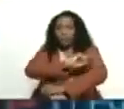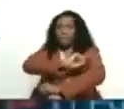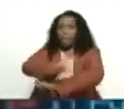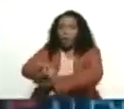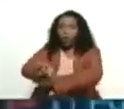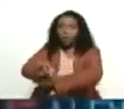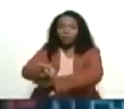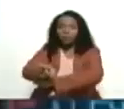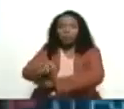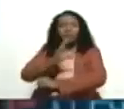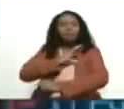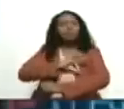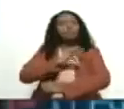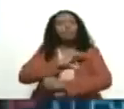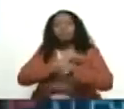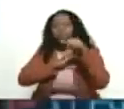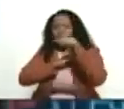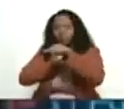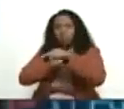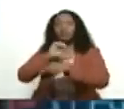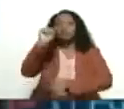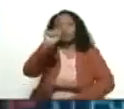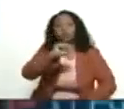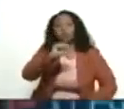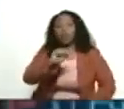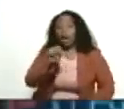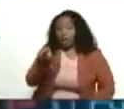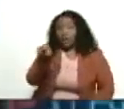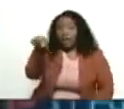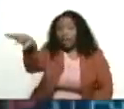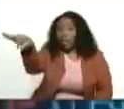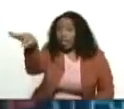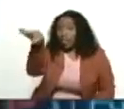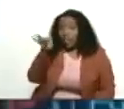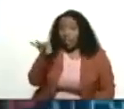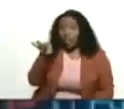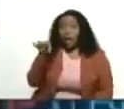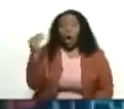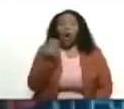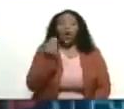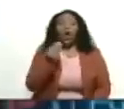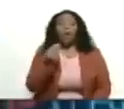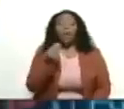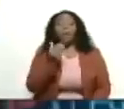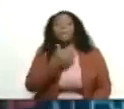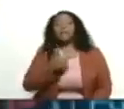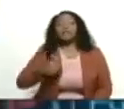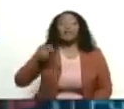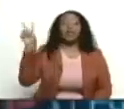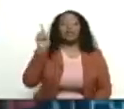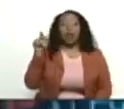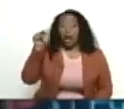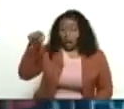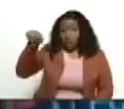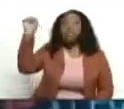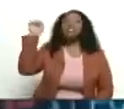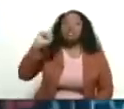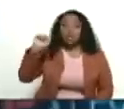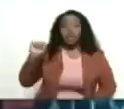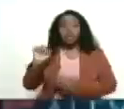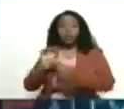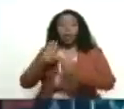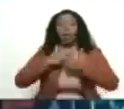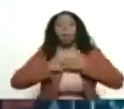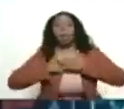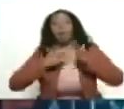a un señor que ese sí era el que iba a erigirse como el procónsul de Venezuela, ese sí era el que estaba dispuesto